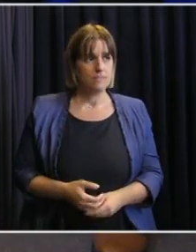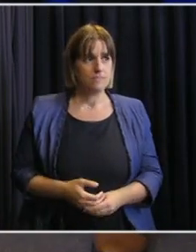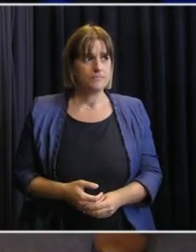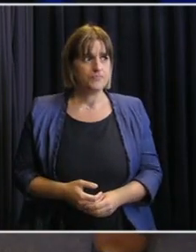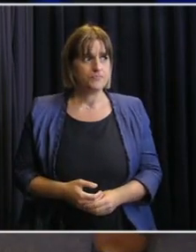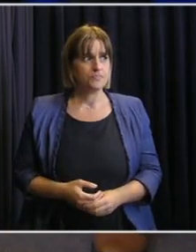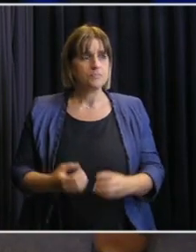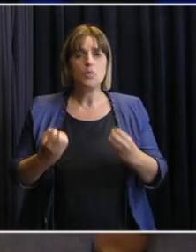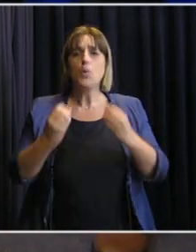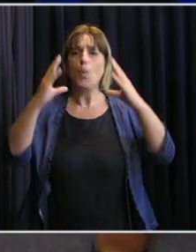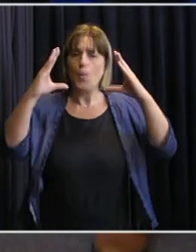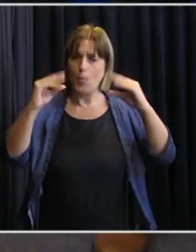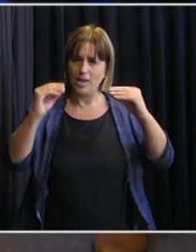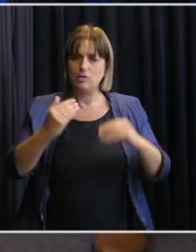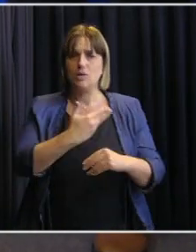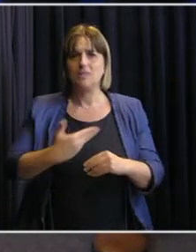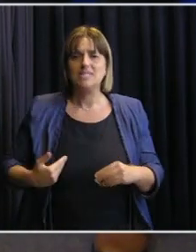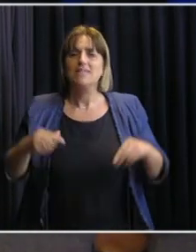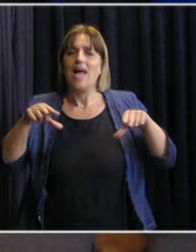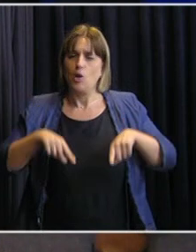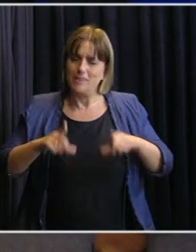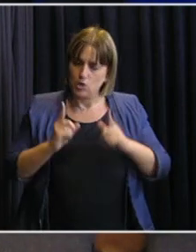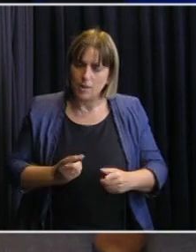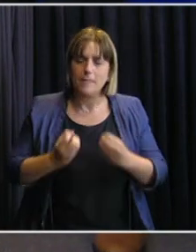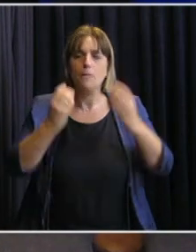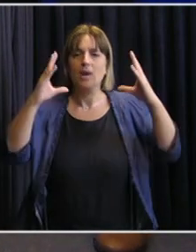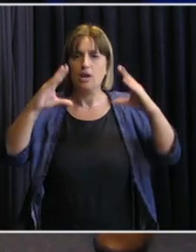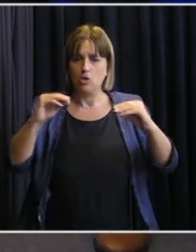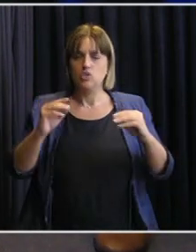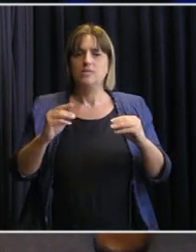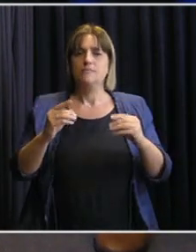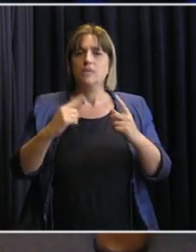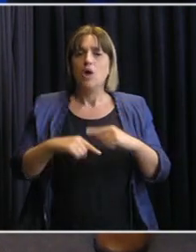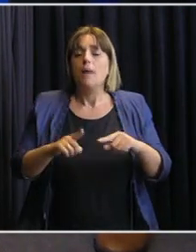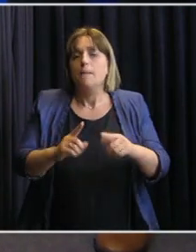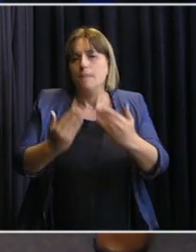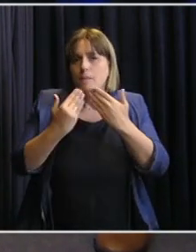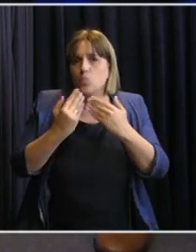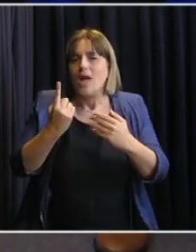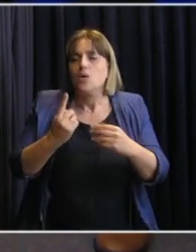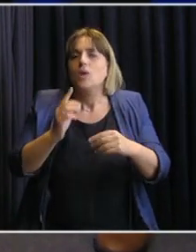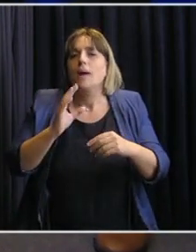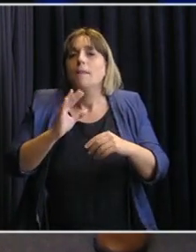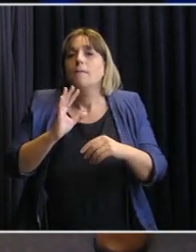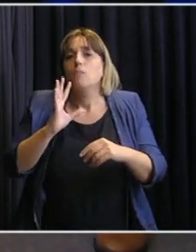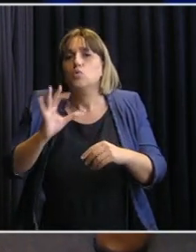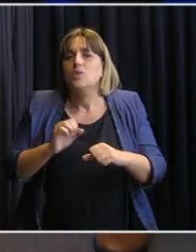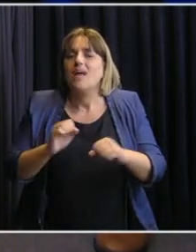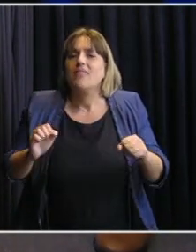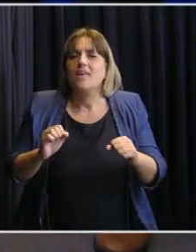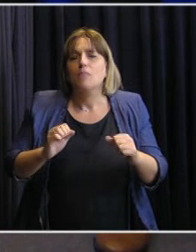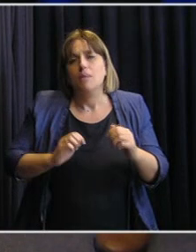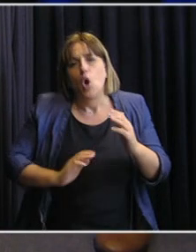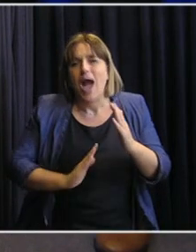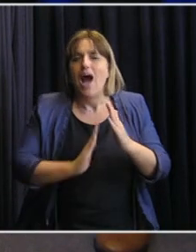gente. Muchas gracias, presidente. Gracias, ministro, también. ¿Hay posibilidades de apreciar el aumento de la